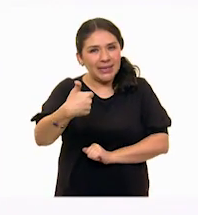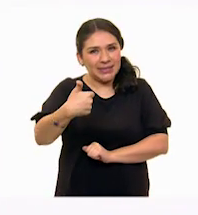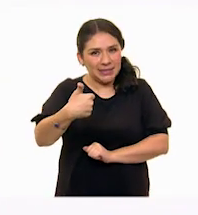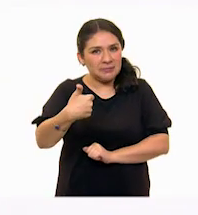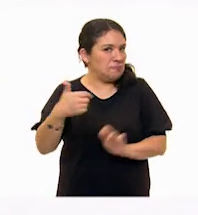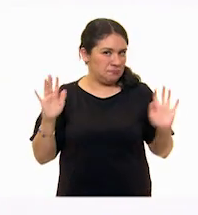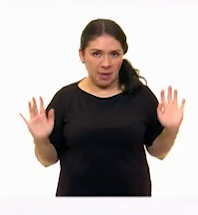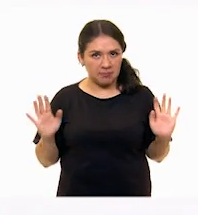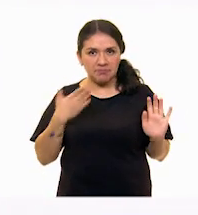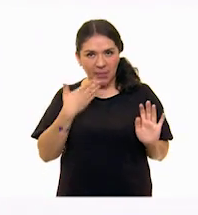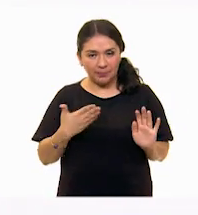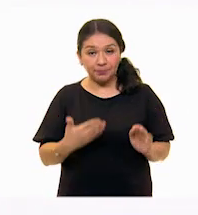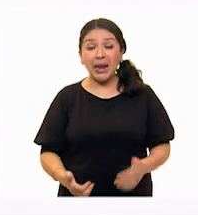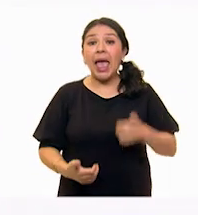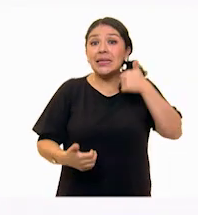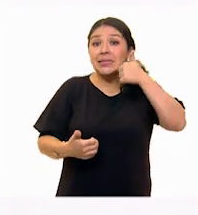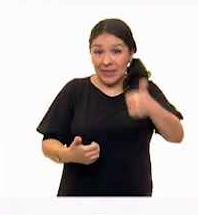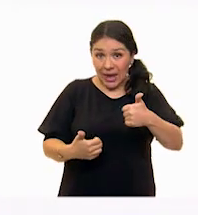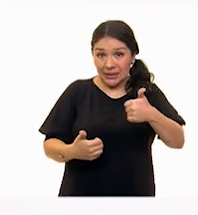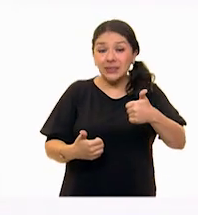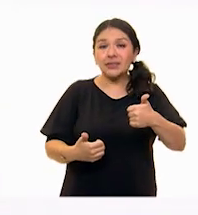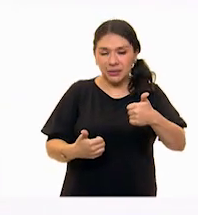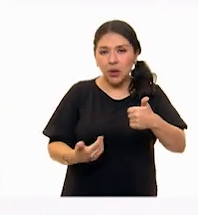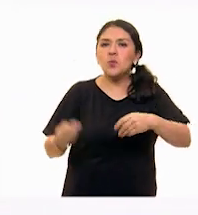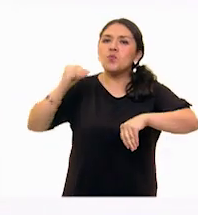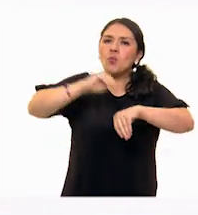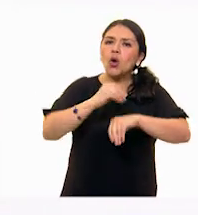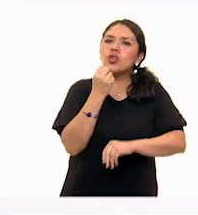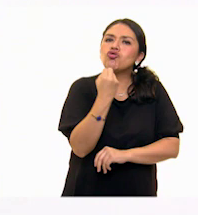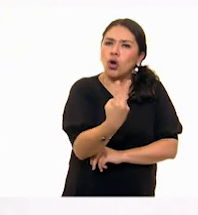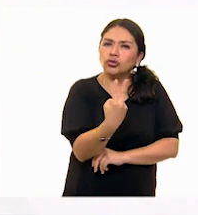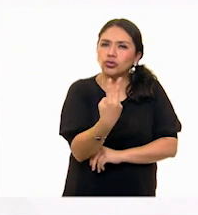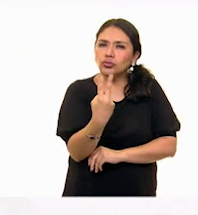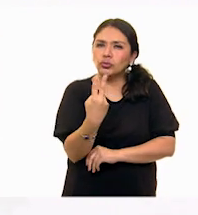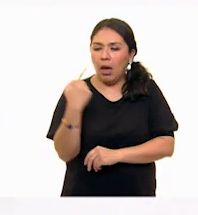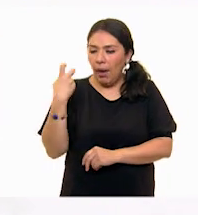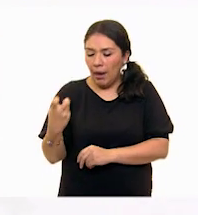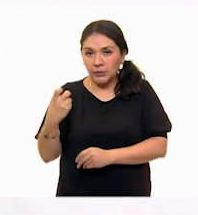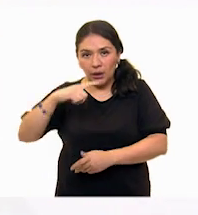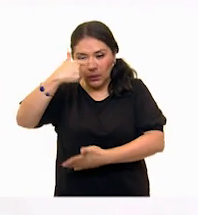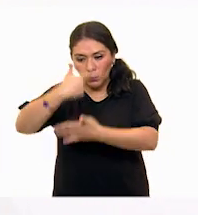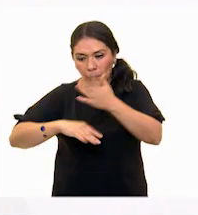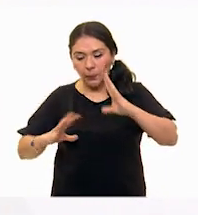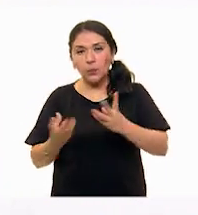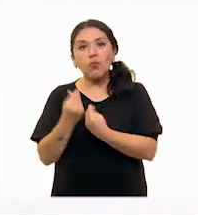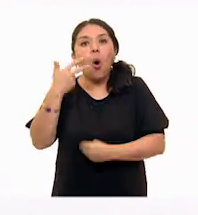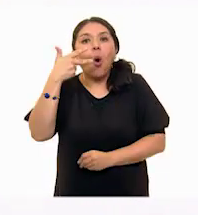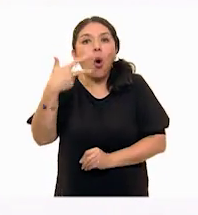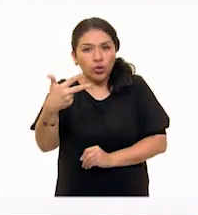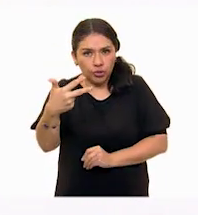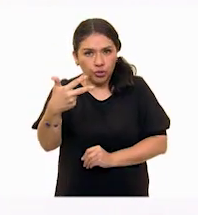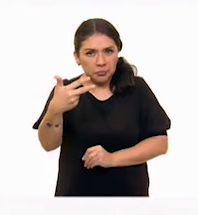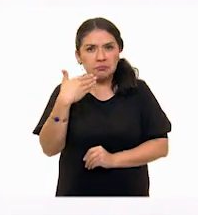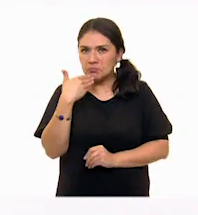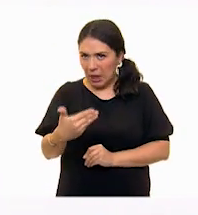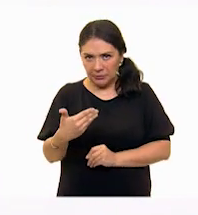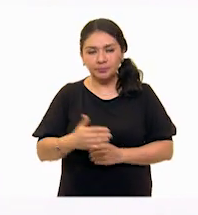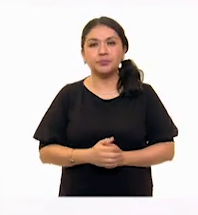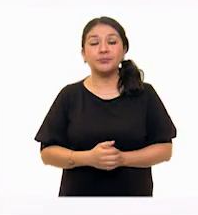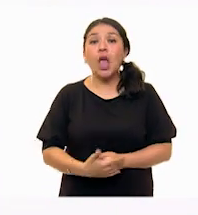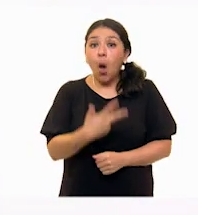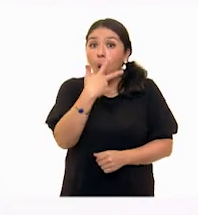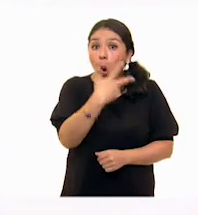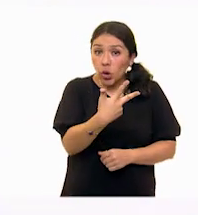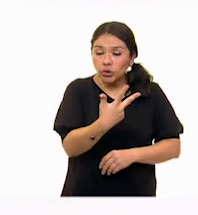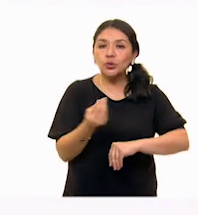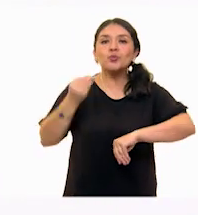La siguiente figura de 6, le aumentamos 2 y nuestra figura va a quedar de 8. 8. A